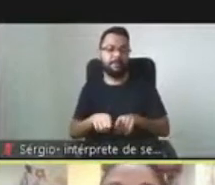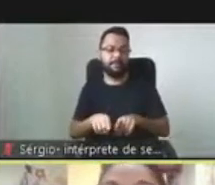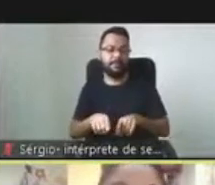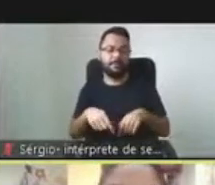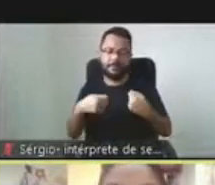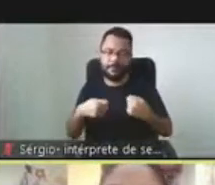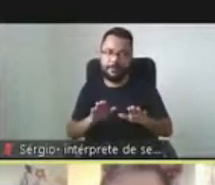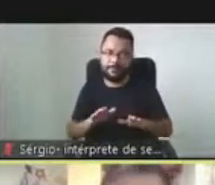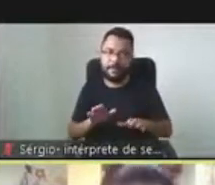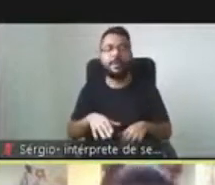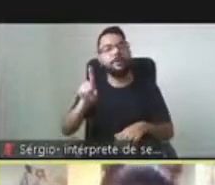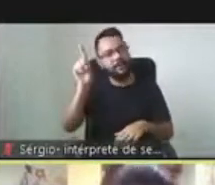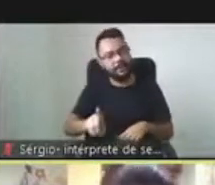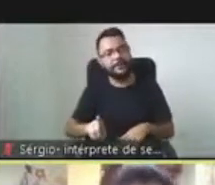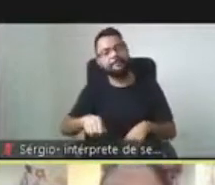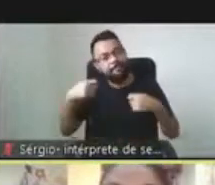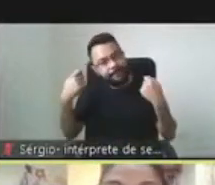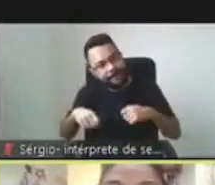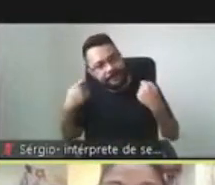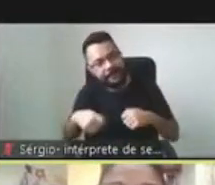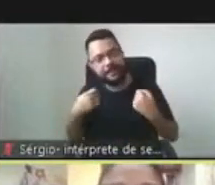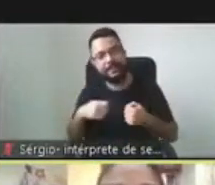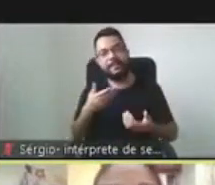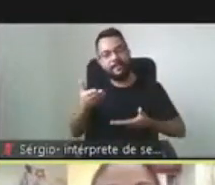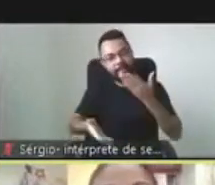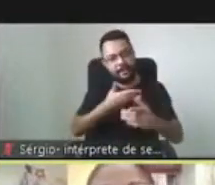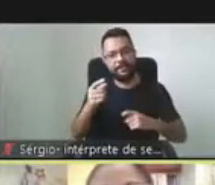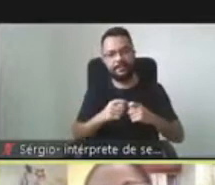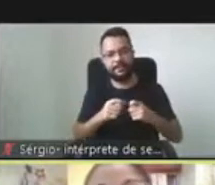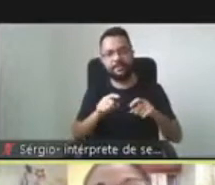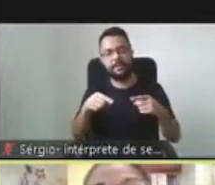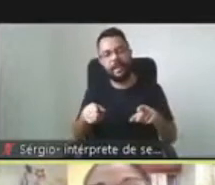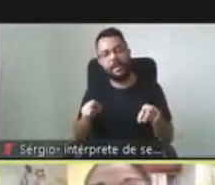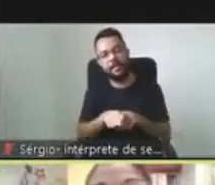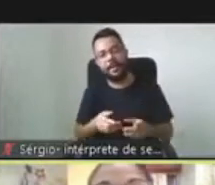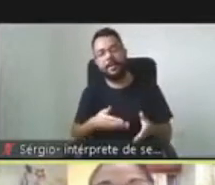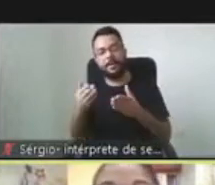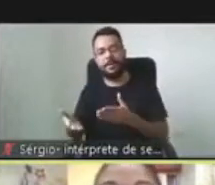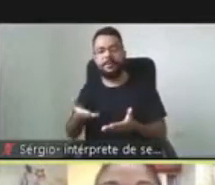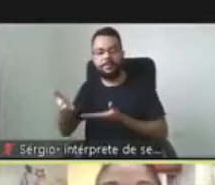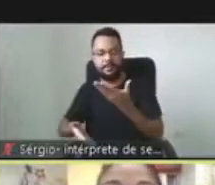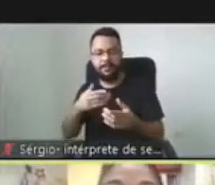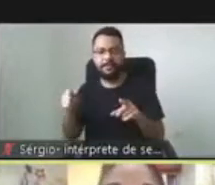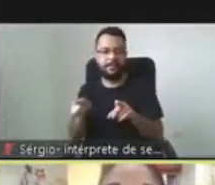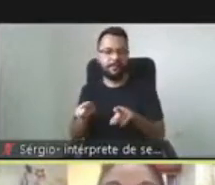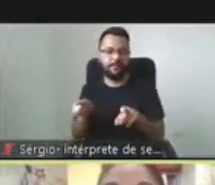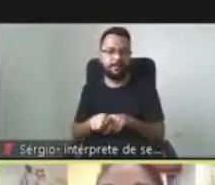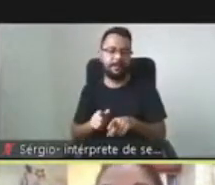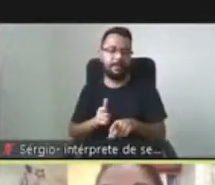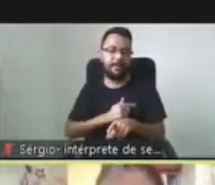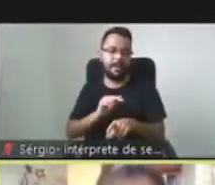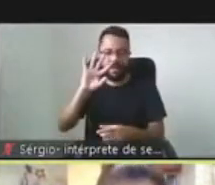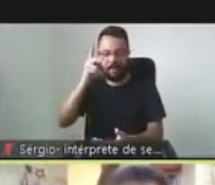la discapacidad requiere de la atención médica, pero que de igual manera se nos tome en cuenta a la hora de decidir